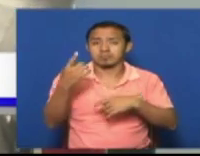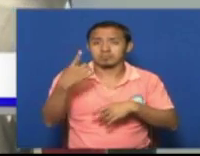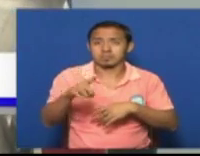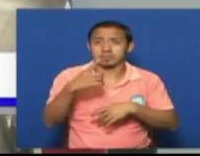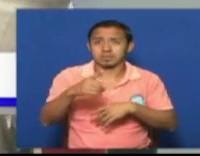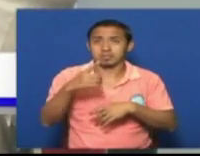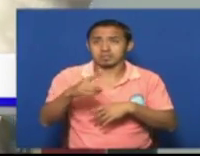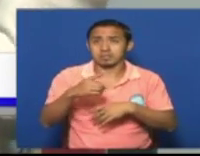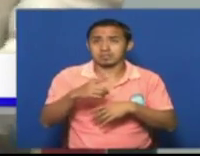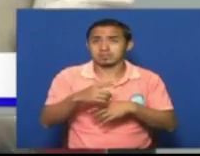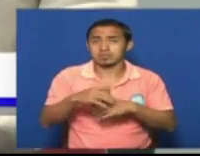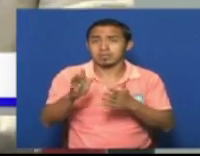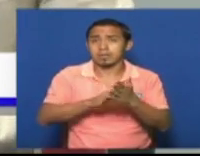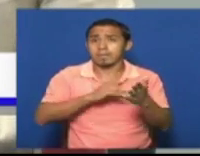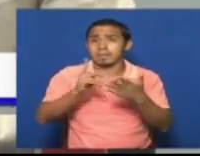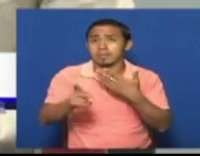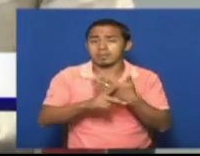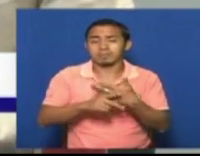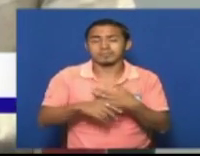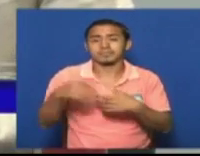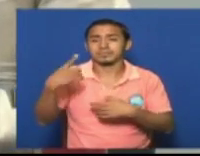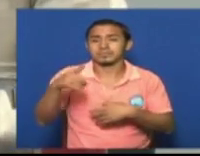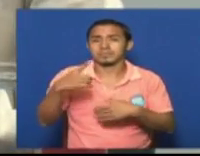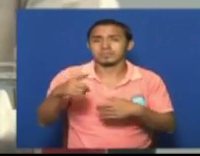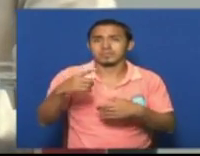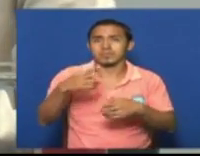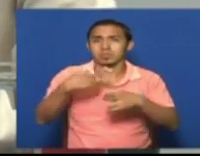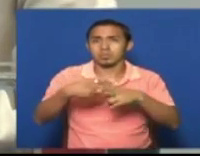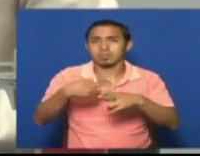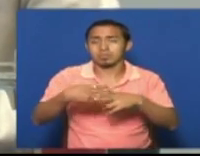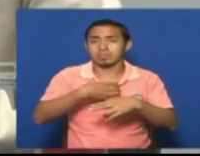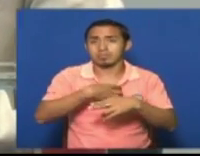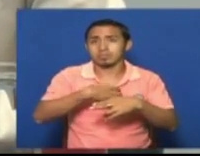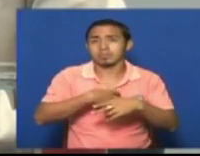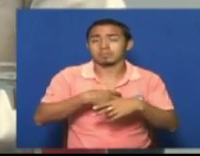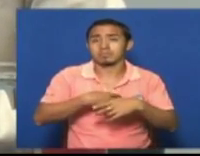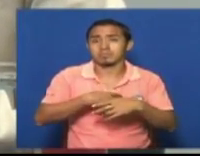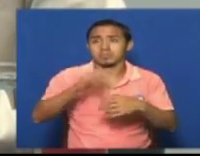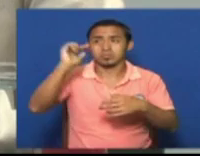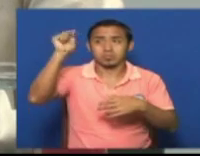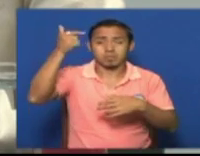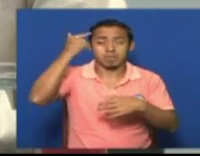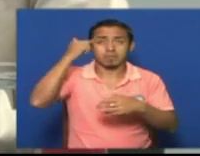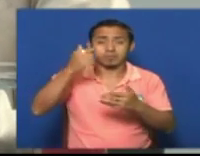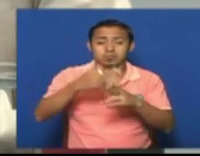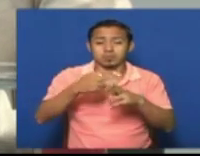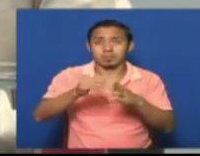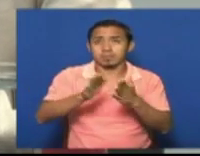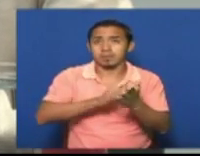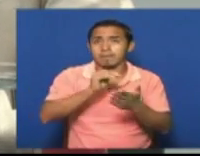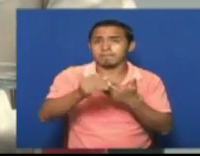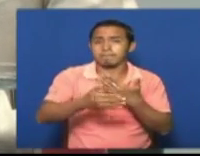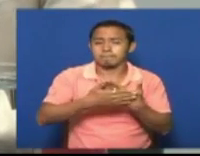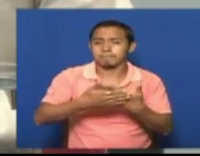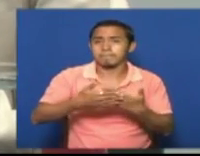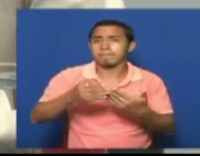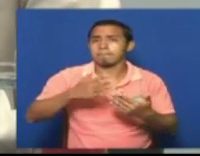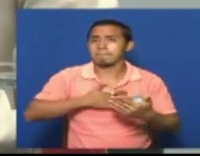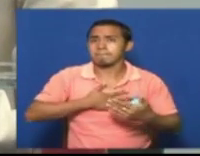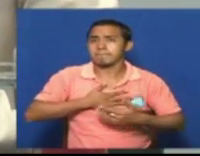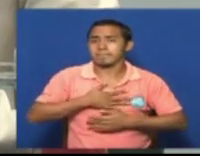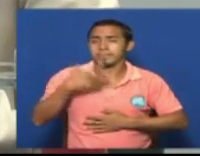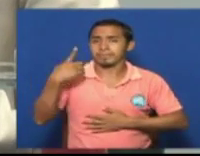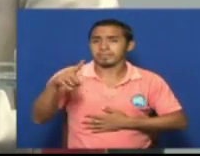un programa social el derecho a un nombre este gobierno ha creado el programa mi derecho a un nombre